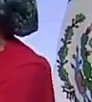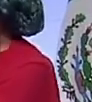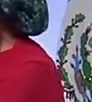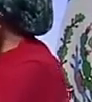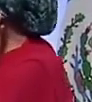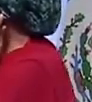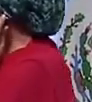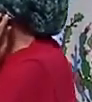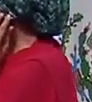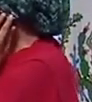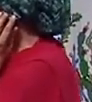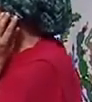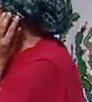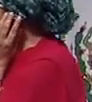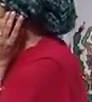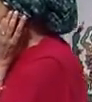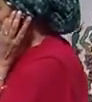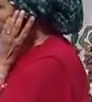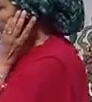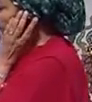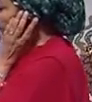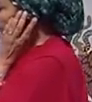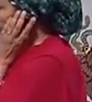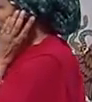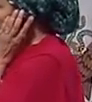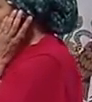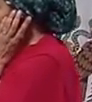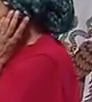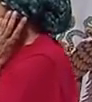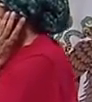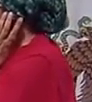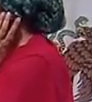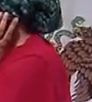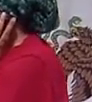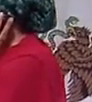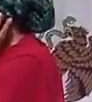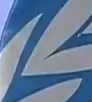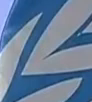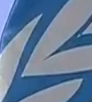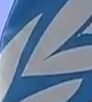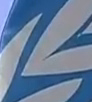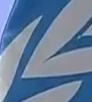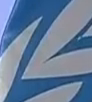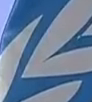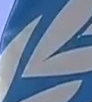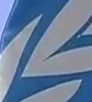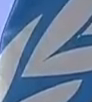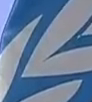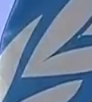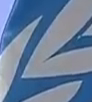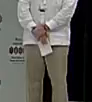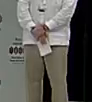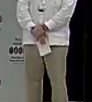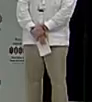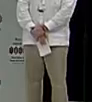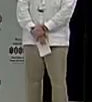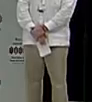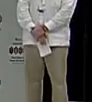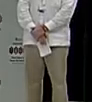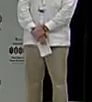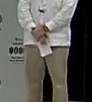compromiso de gméxico con los países caribeños para y el respaldo de todas las políticas para fortalecer sus capacidades institucionales